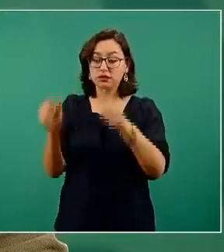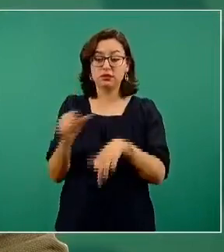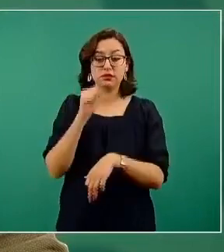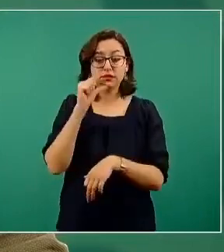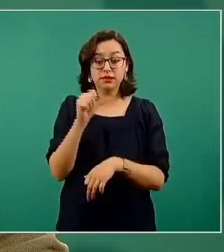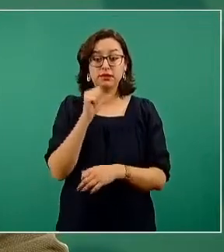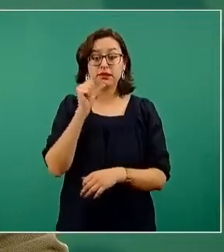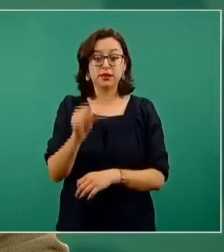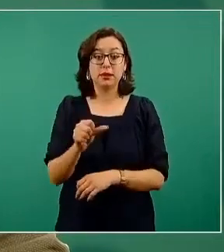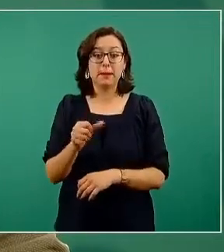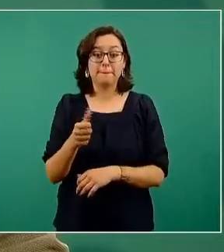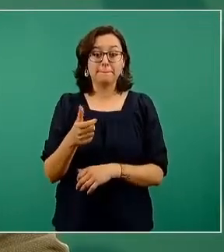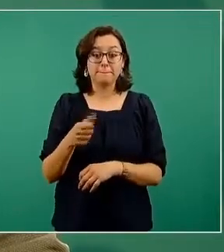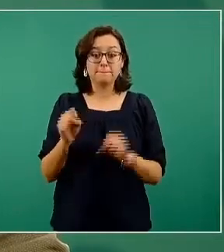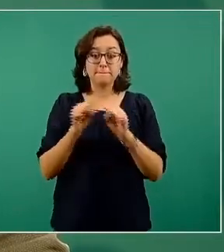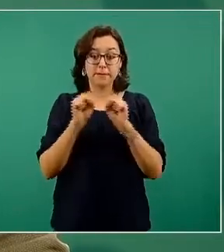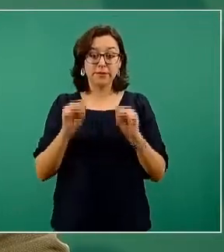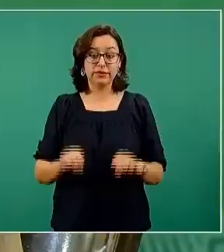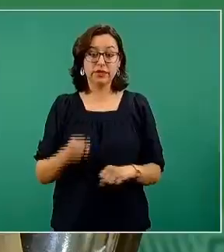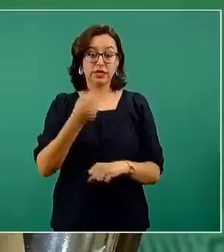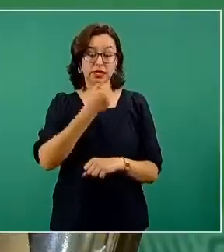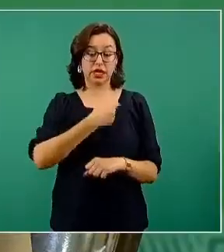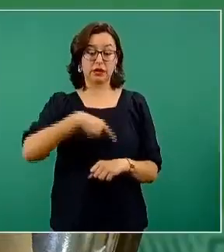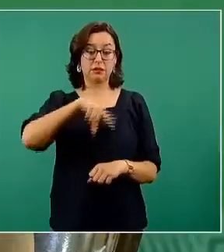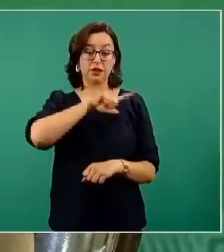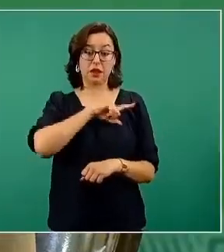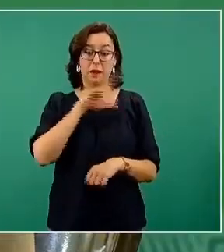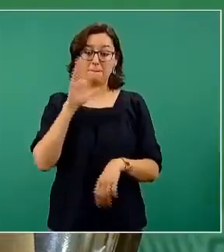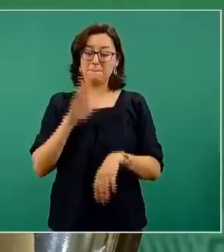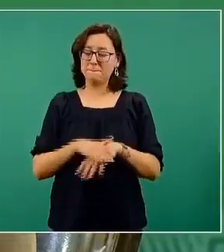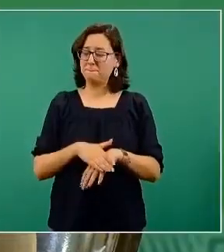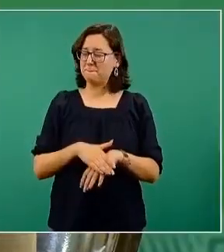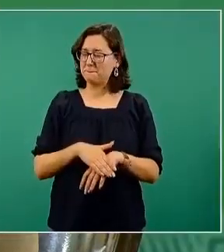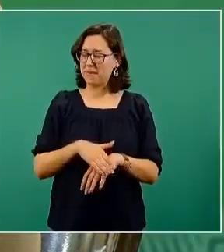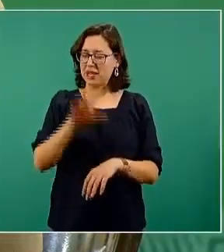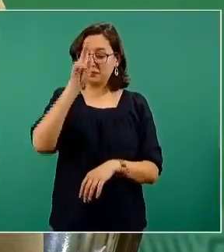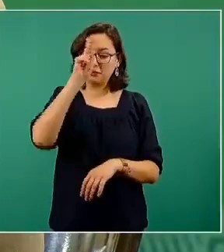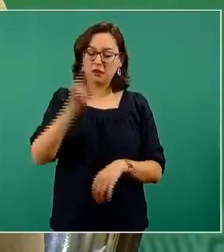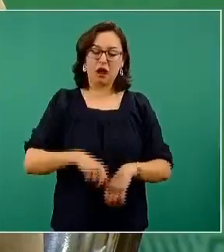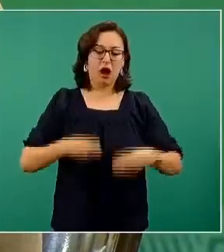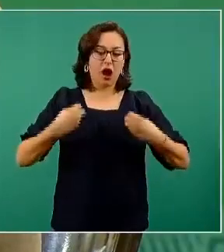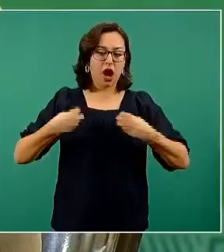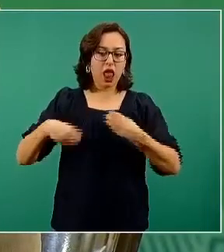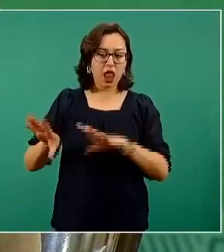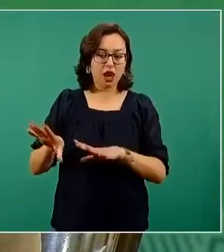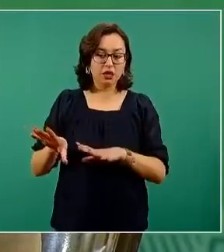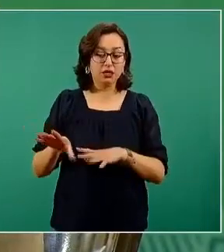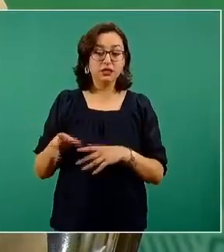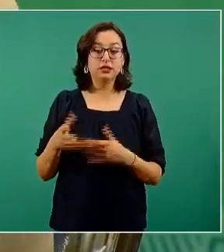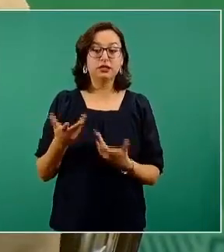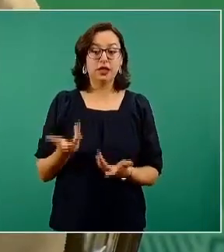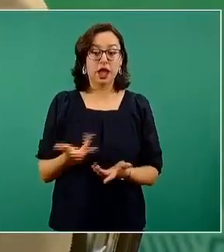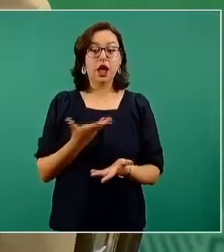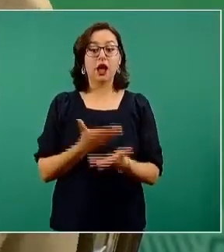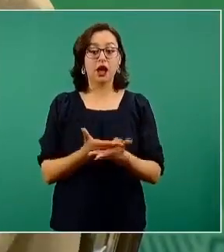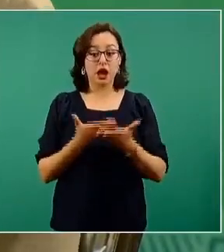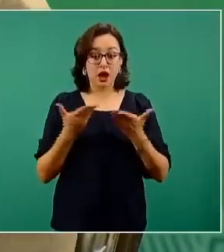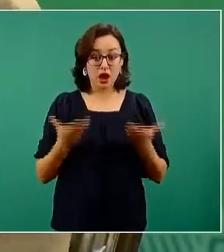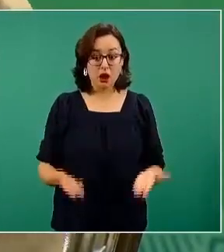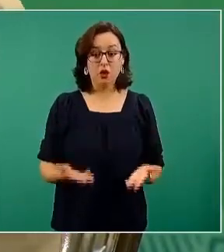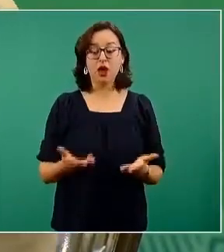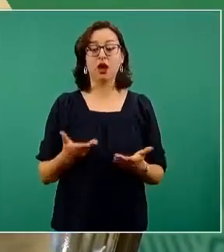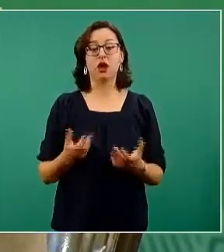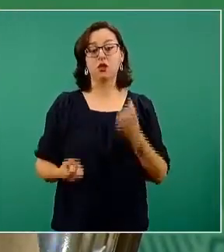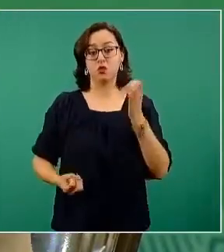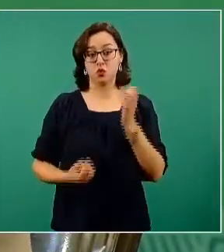el sistema de salud es donde más se ha abandonado, ¿no? Entonces esto ha sido la prioridad desde un